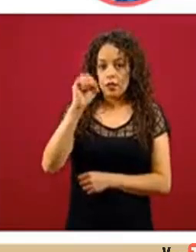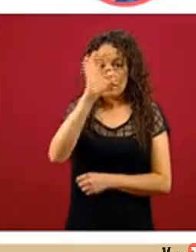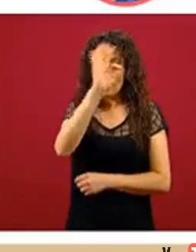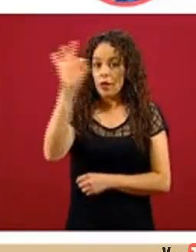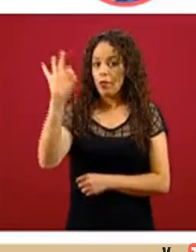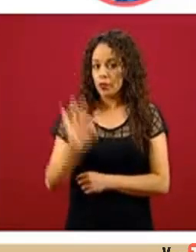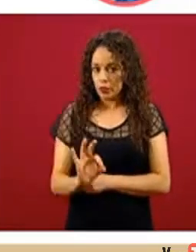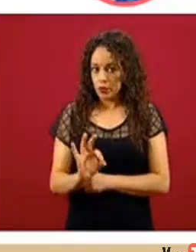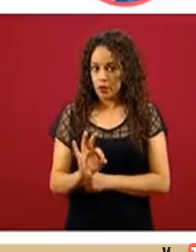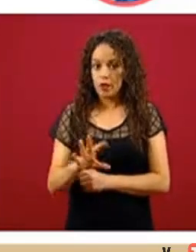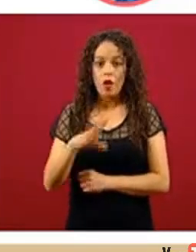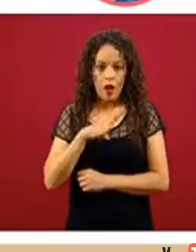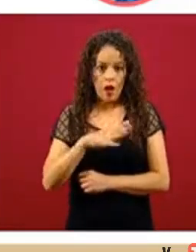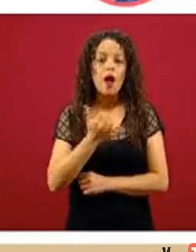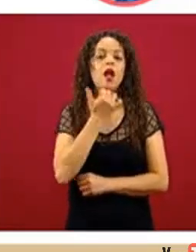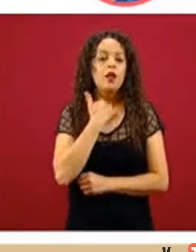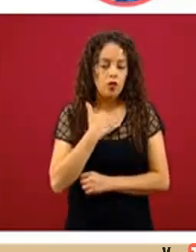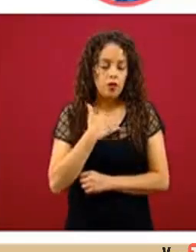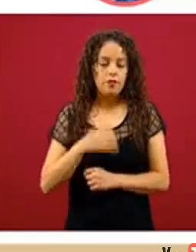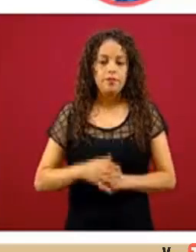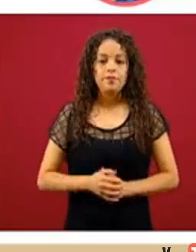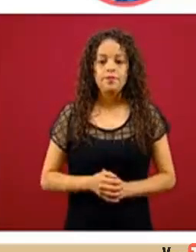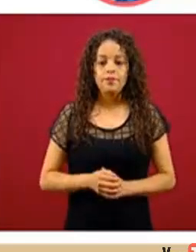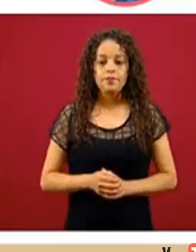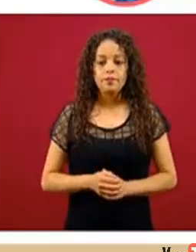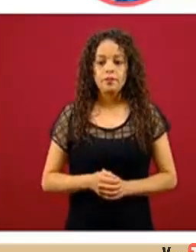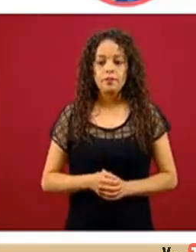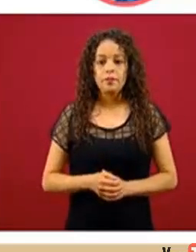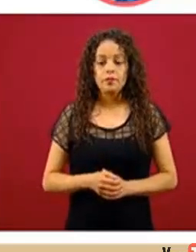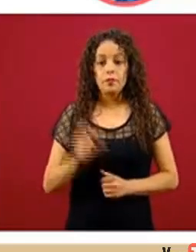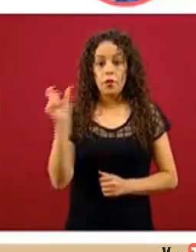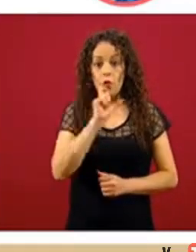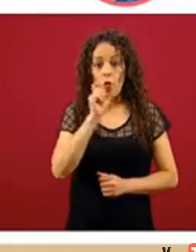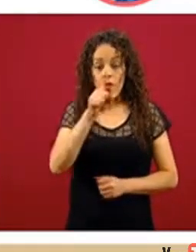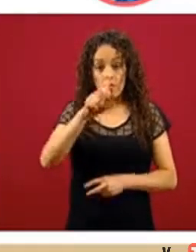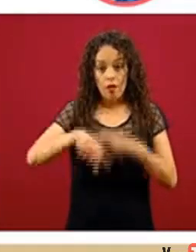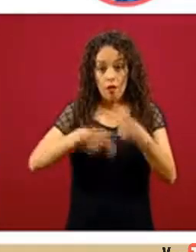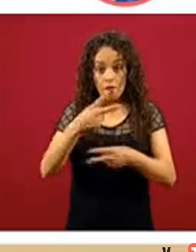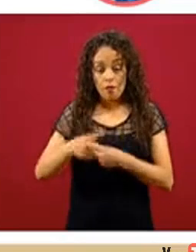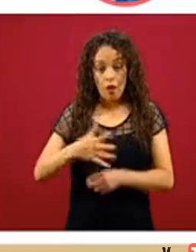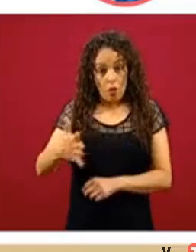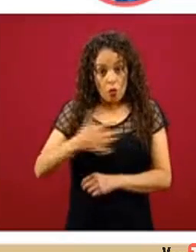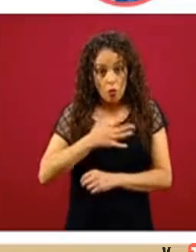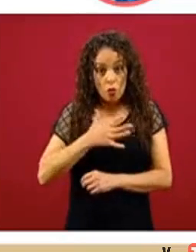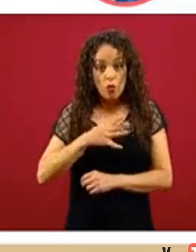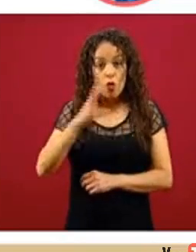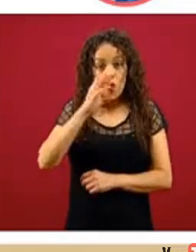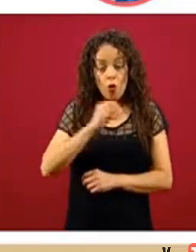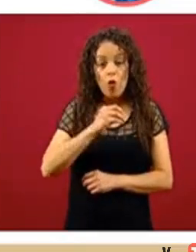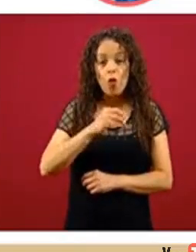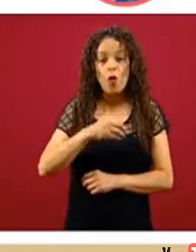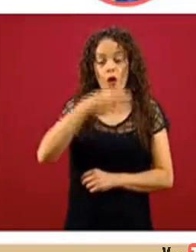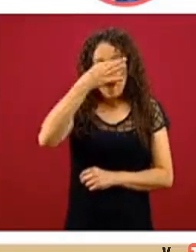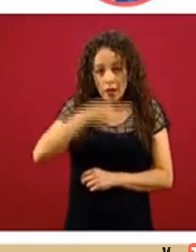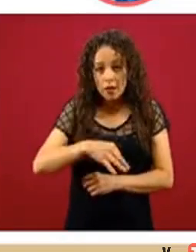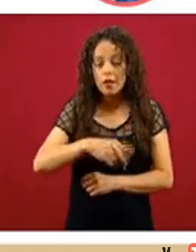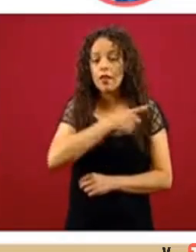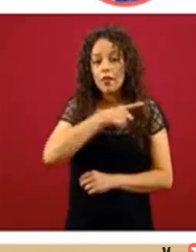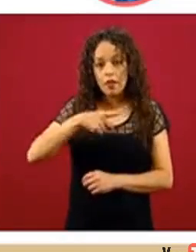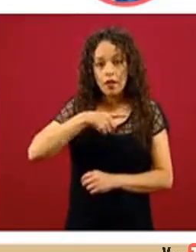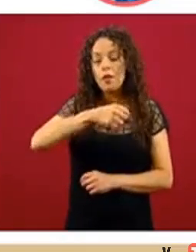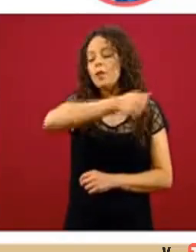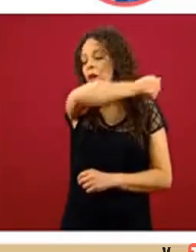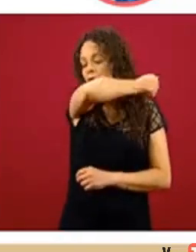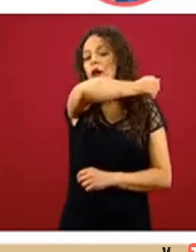60%. Aplicar la etiqueta respiratoria si uno va a estornudar o va a toser, taparse nariz y boca con el